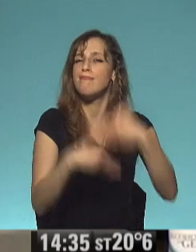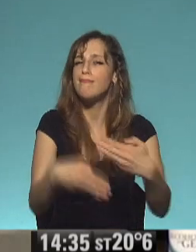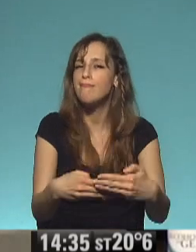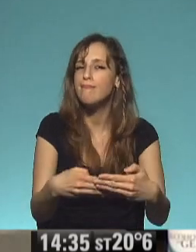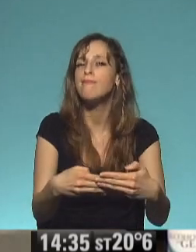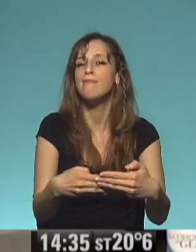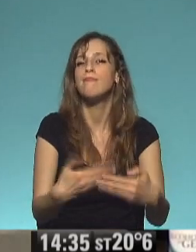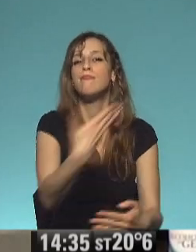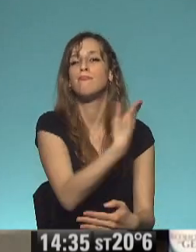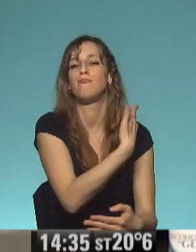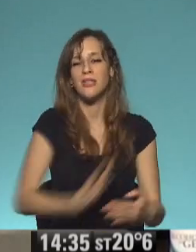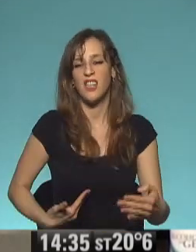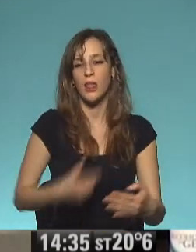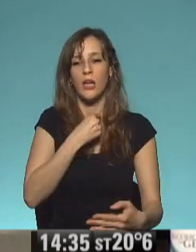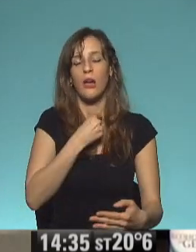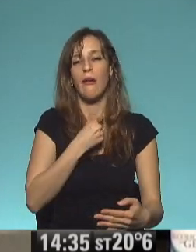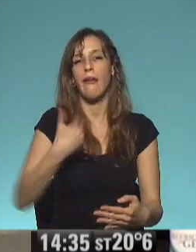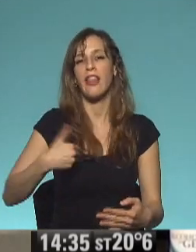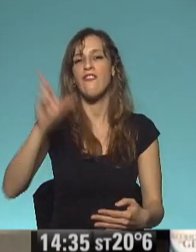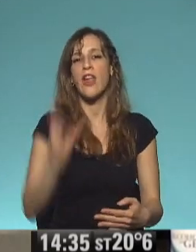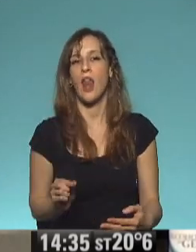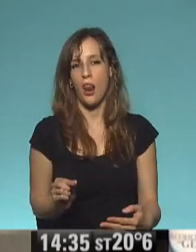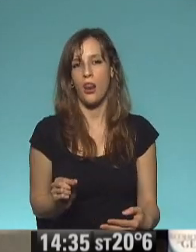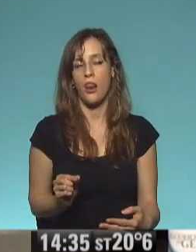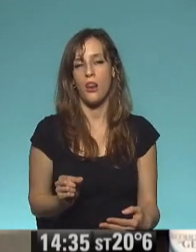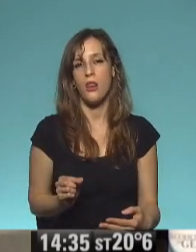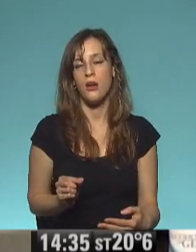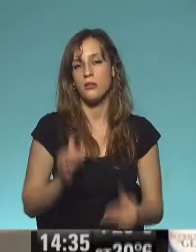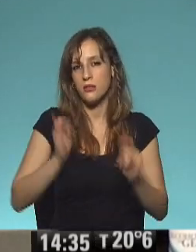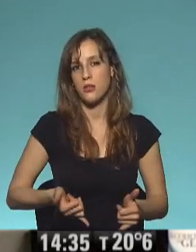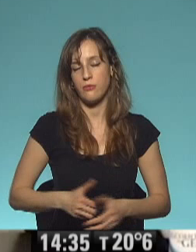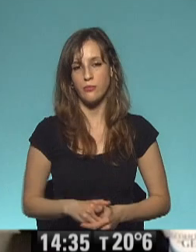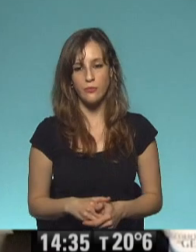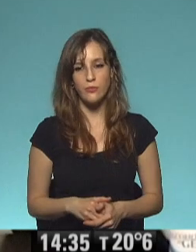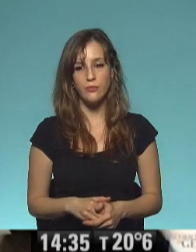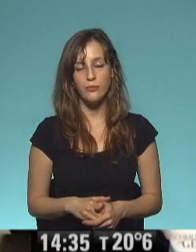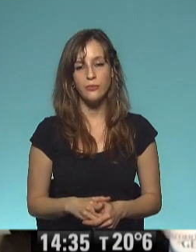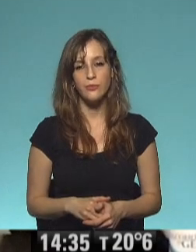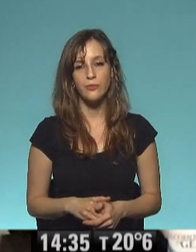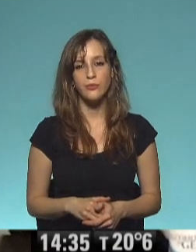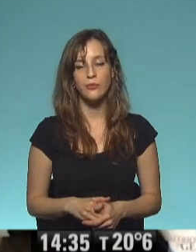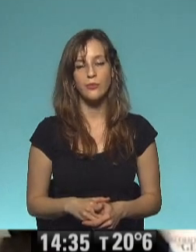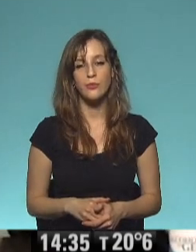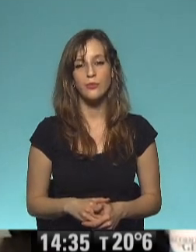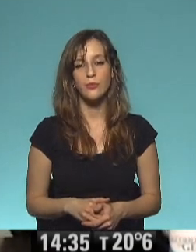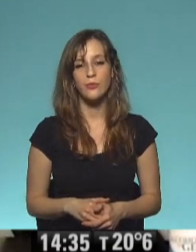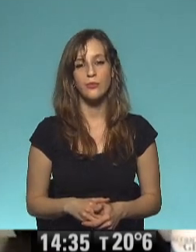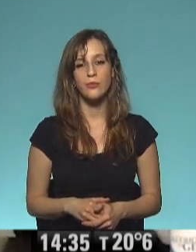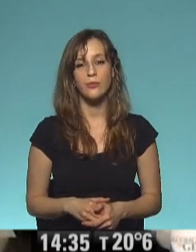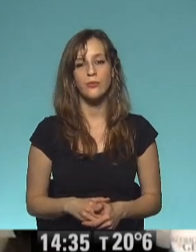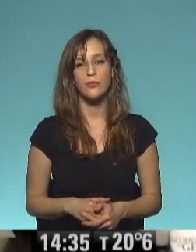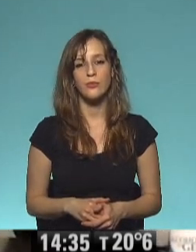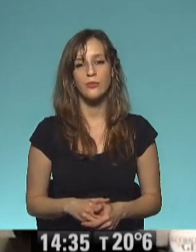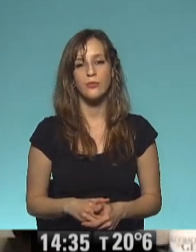federal. Y yo estoy seguro que todos me van a acompañar, porque todos saben lo que ha significado hablar de federalismo